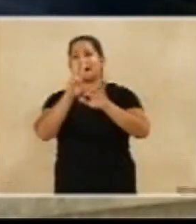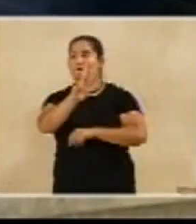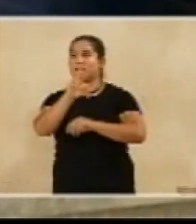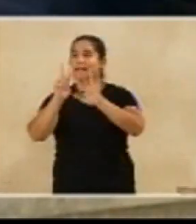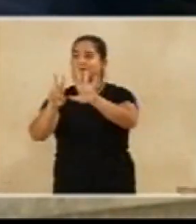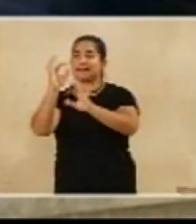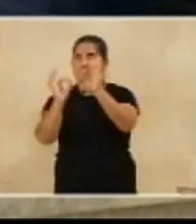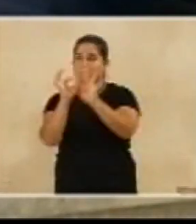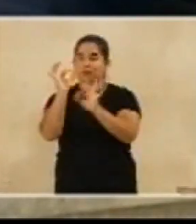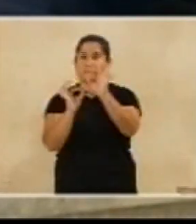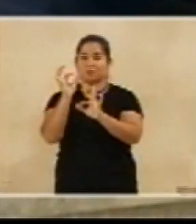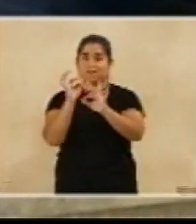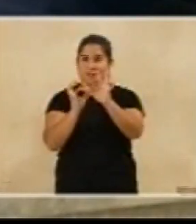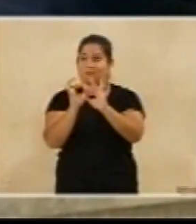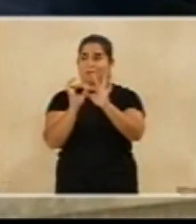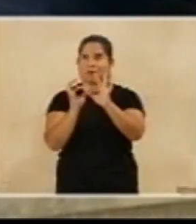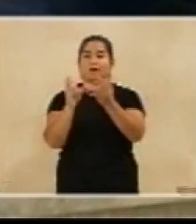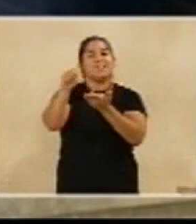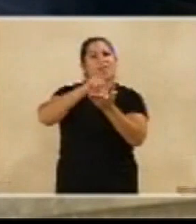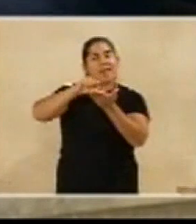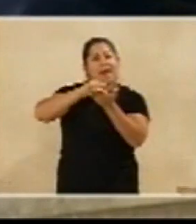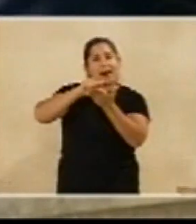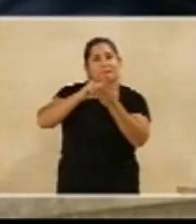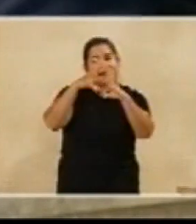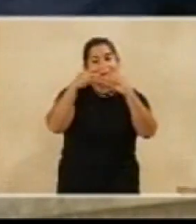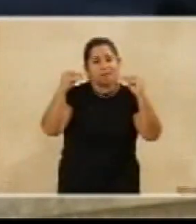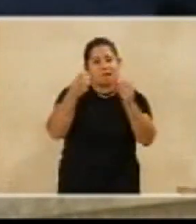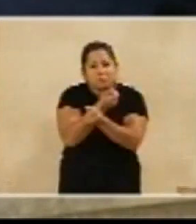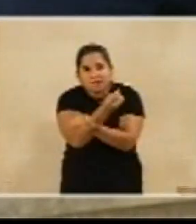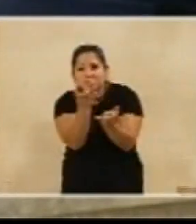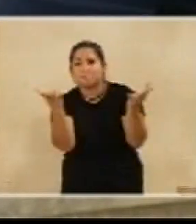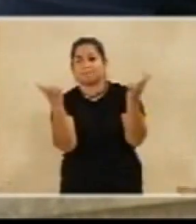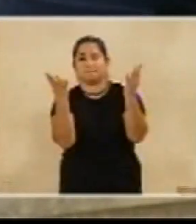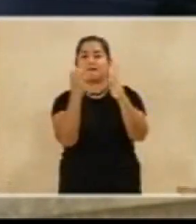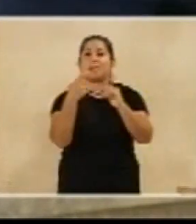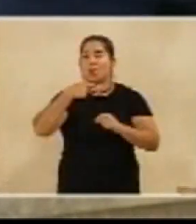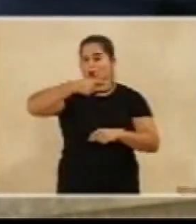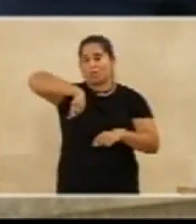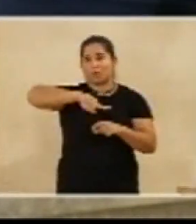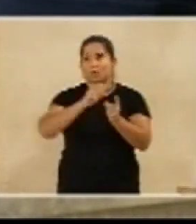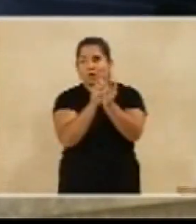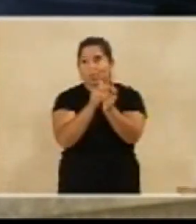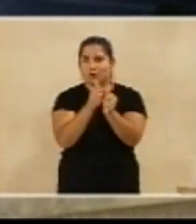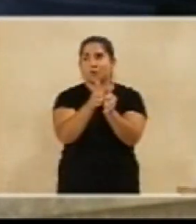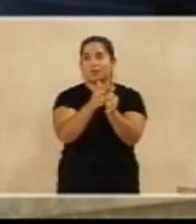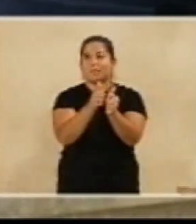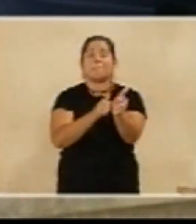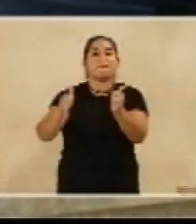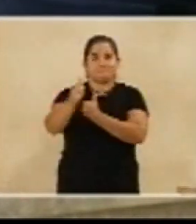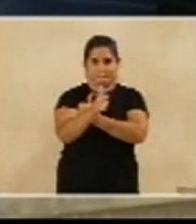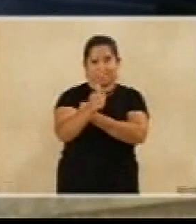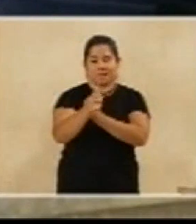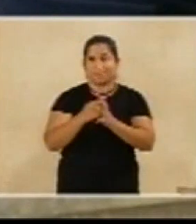gravamen por debajo del resto de las capitales de provincia andaluza, ya que todas tienen un tipo de 30%, salvo Málaga, que tiene un